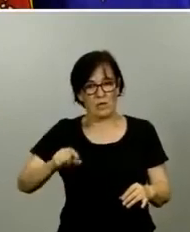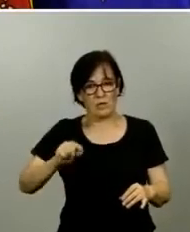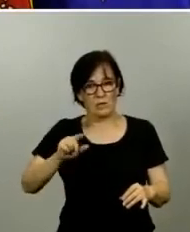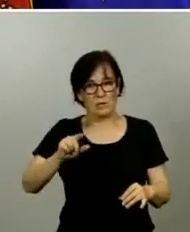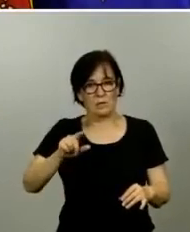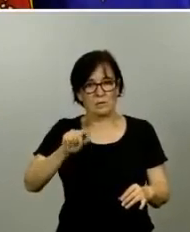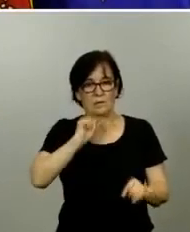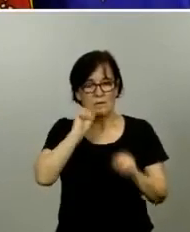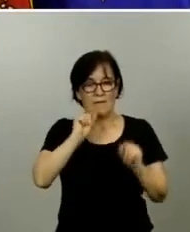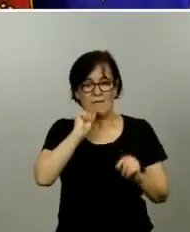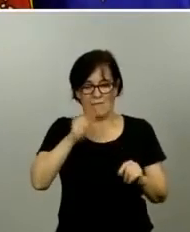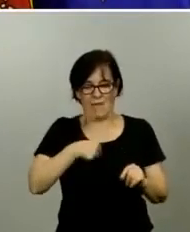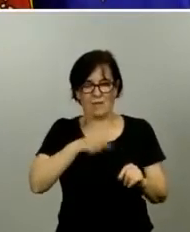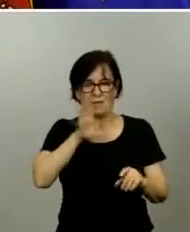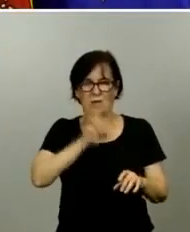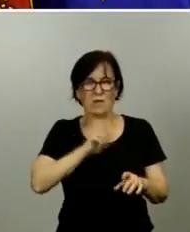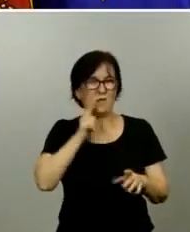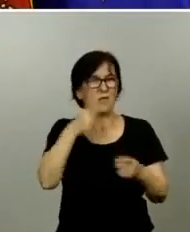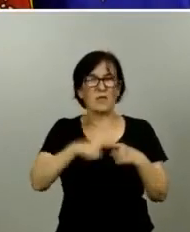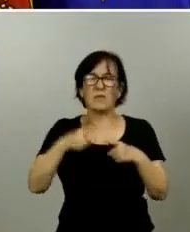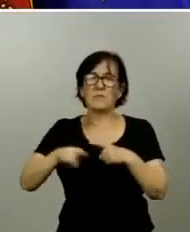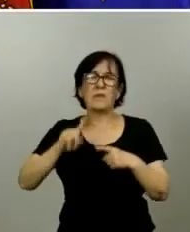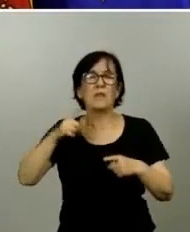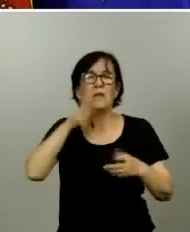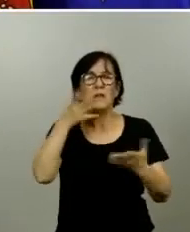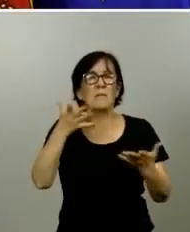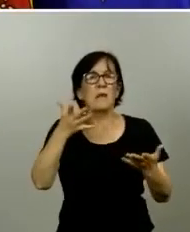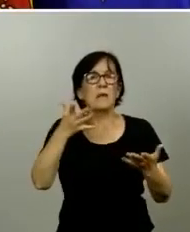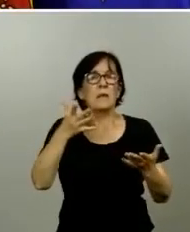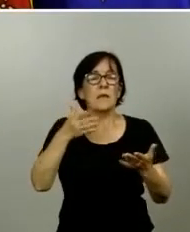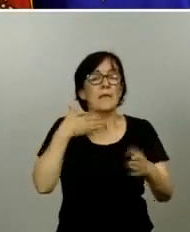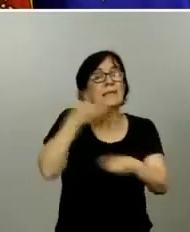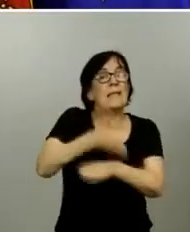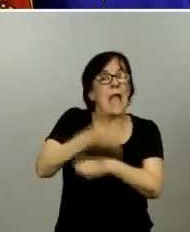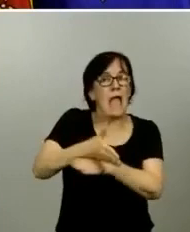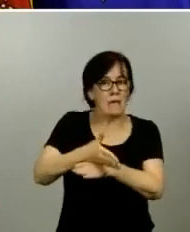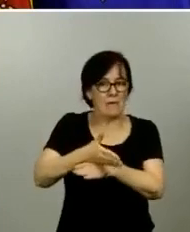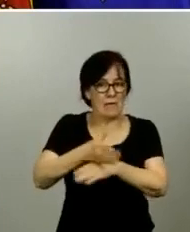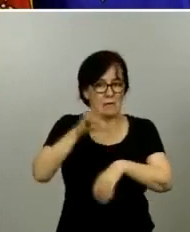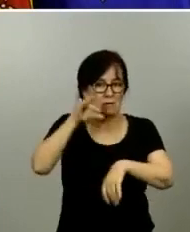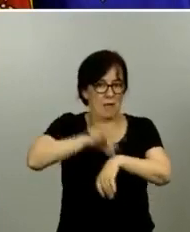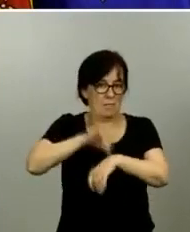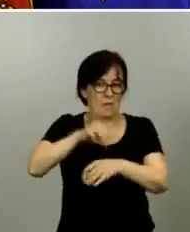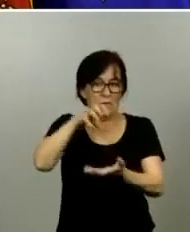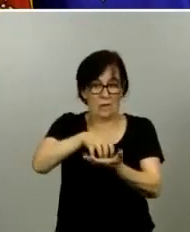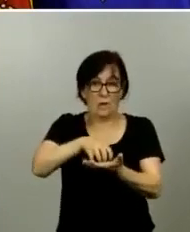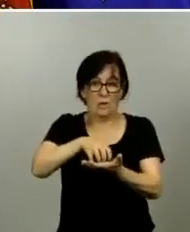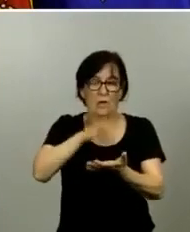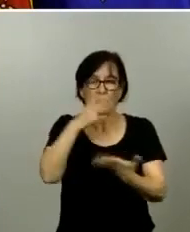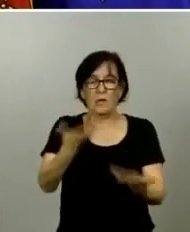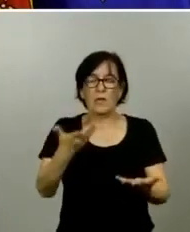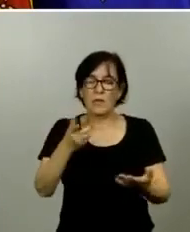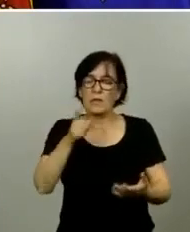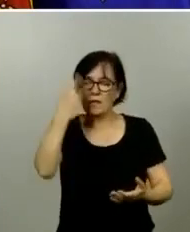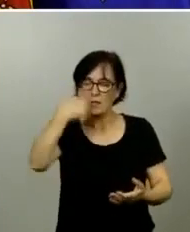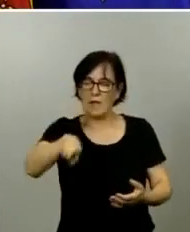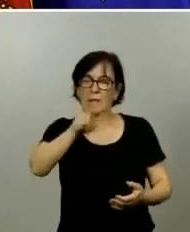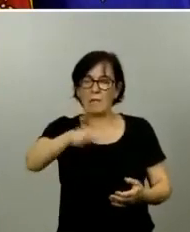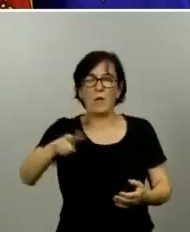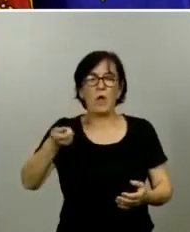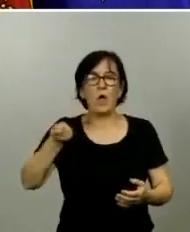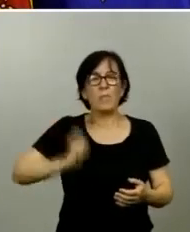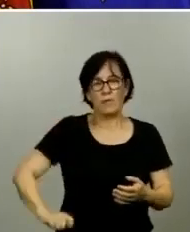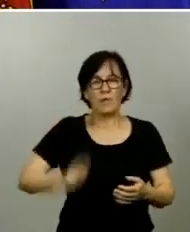hemos detectado básicamente los casos que acudían al sistema sí que sabemos también que entre los profesionales sanitarios probablemente se han